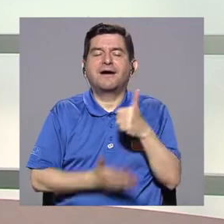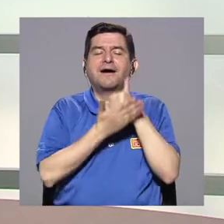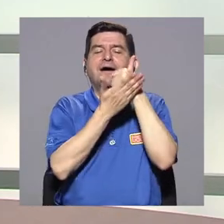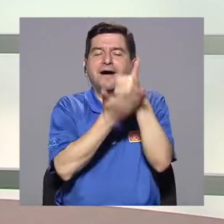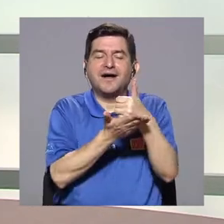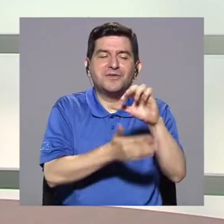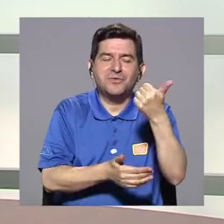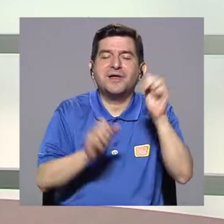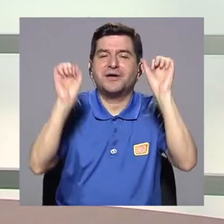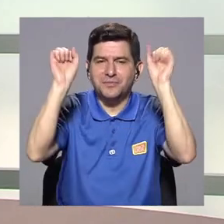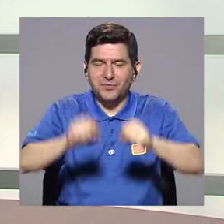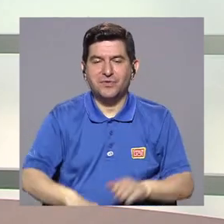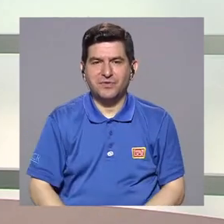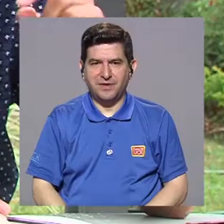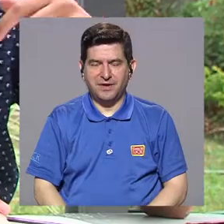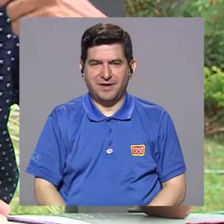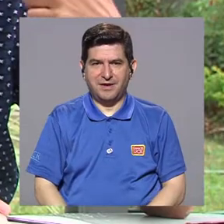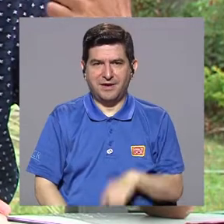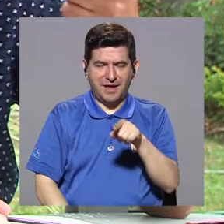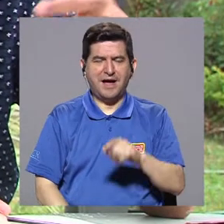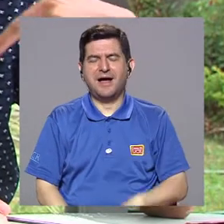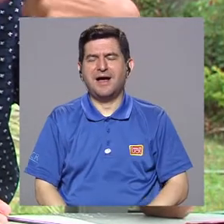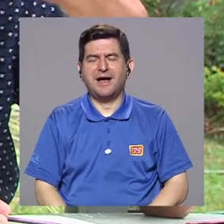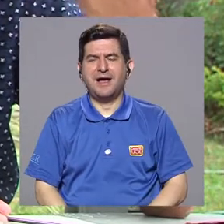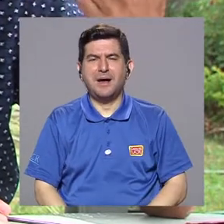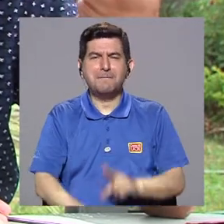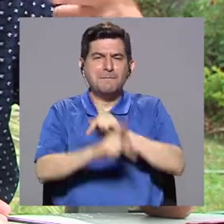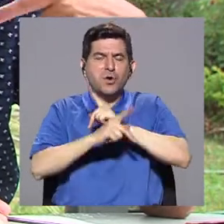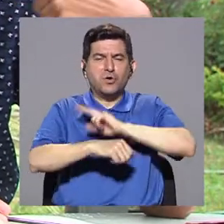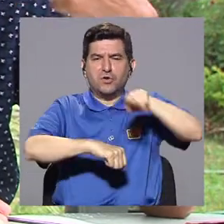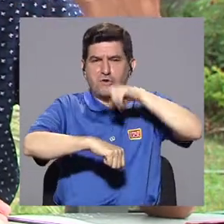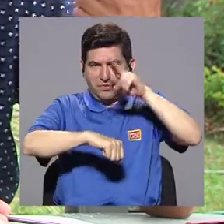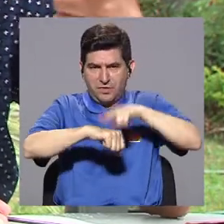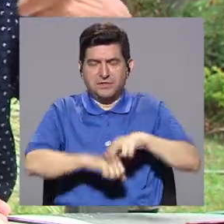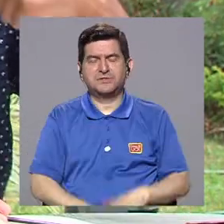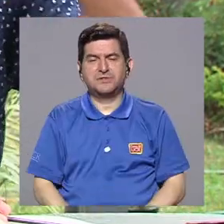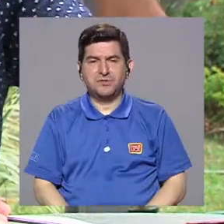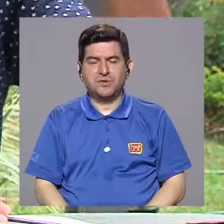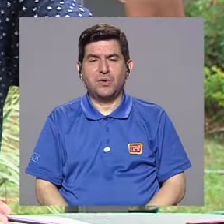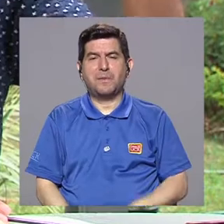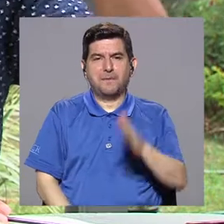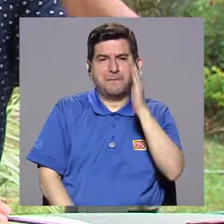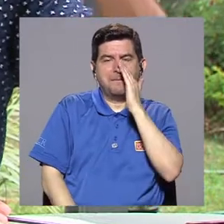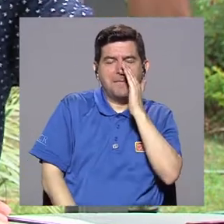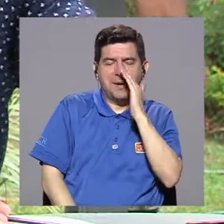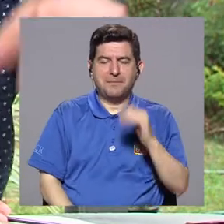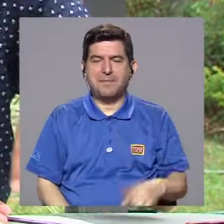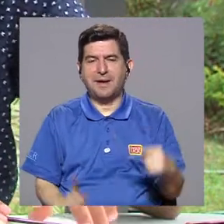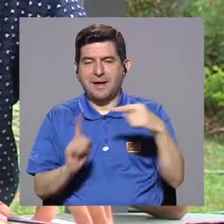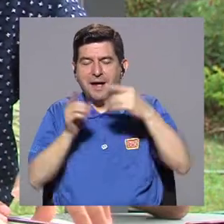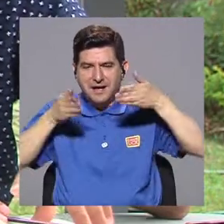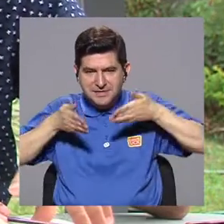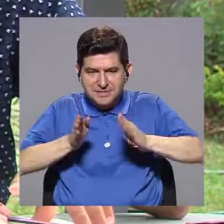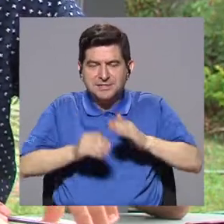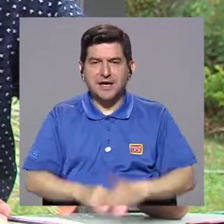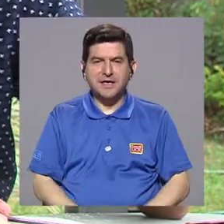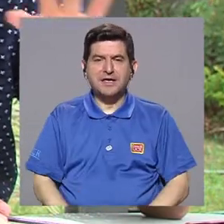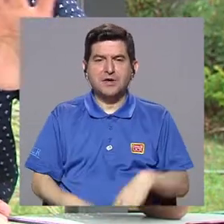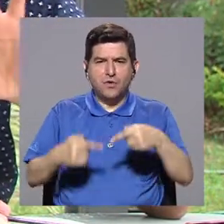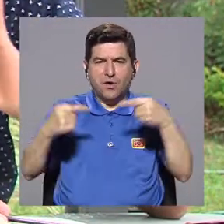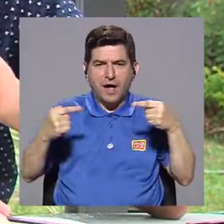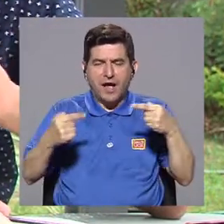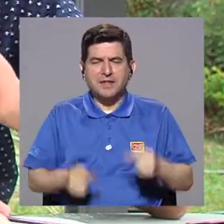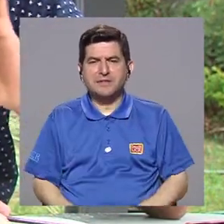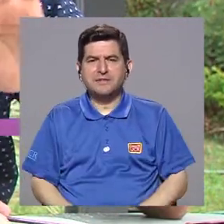obviamente podemos ayudar a los demás. La inmunización natural, digamos, el mismo pasaje de anticuerpos de la madre al hijo y demás, esos